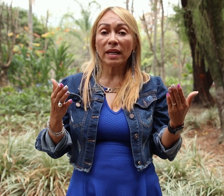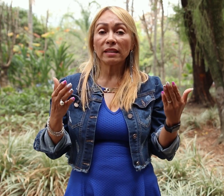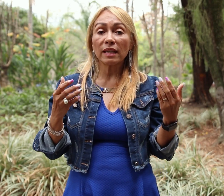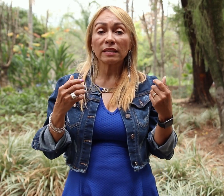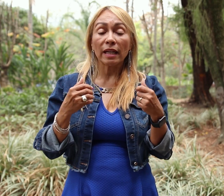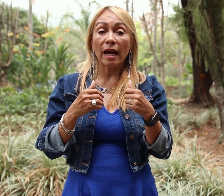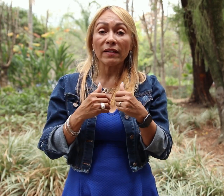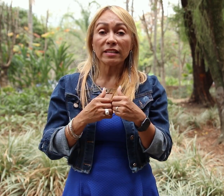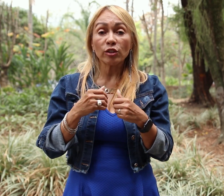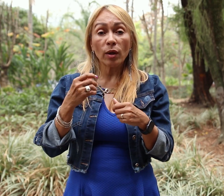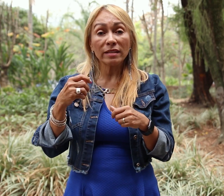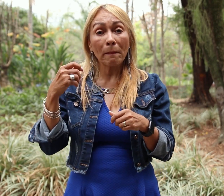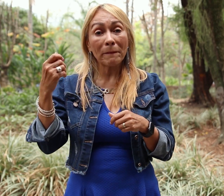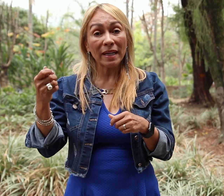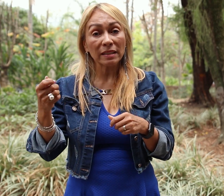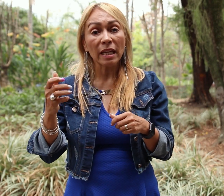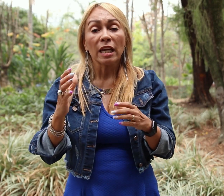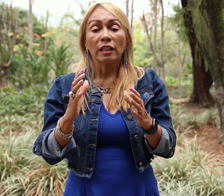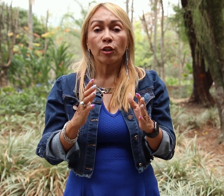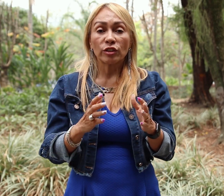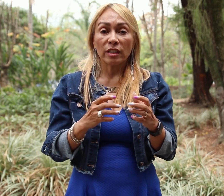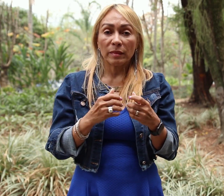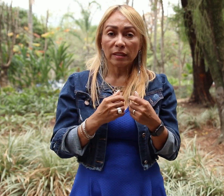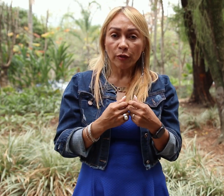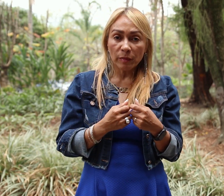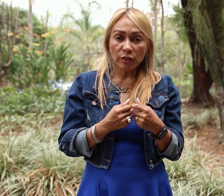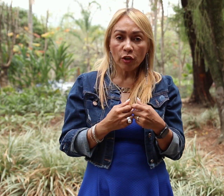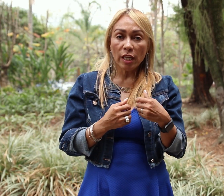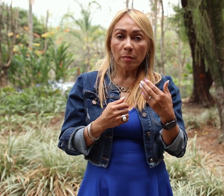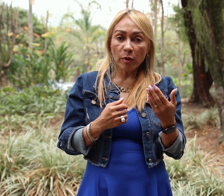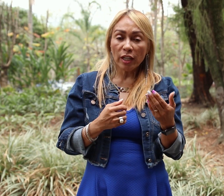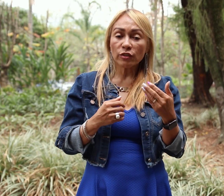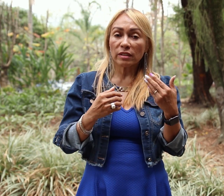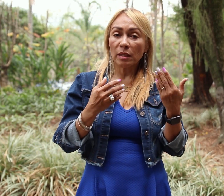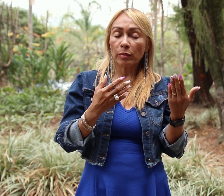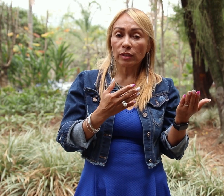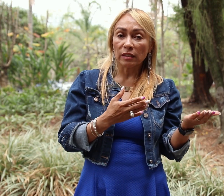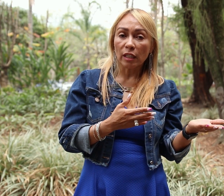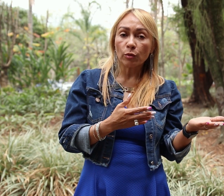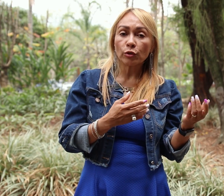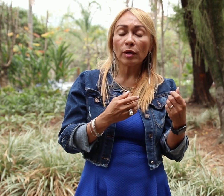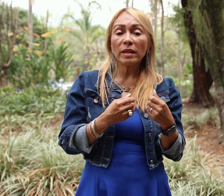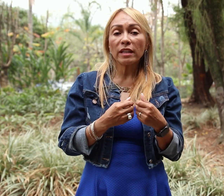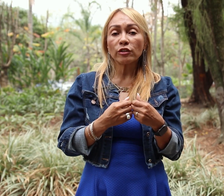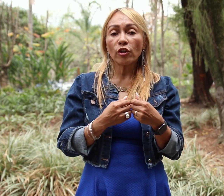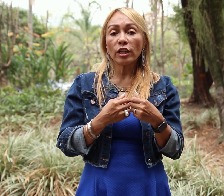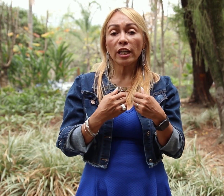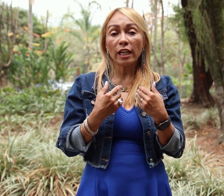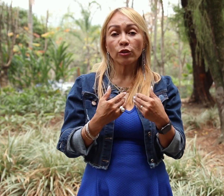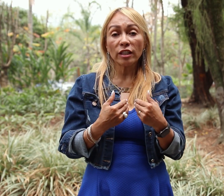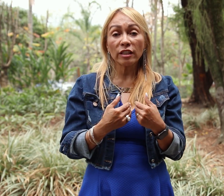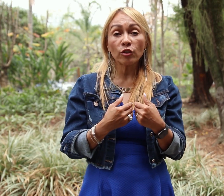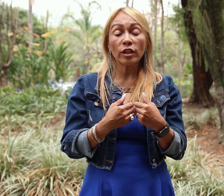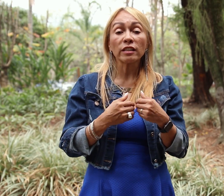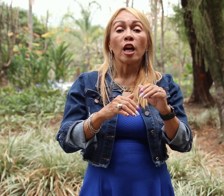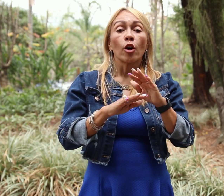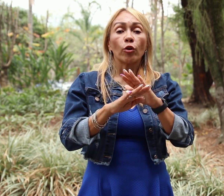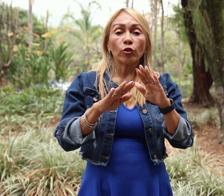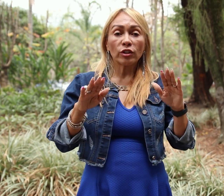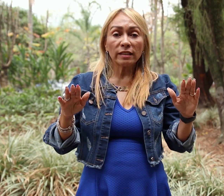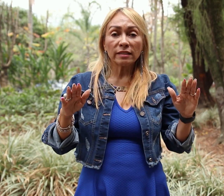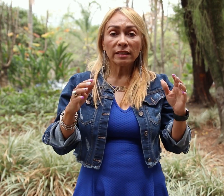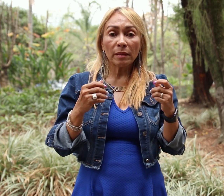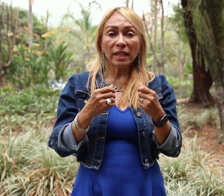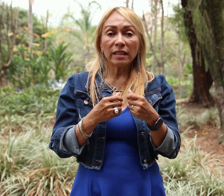estas temáticas que a veces no hacen parte de los esquemas de formación y por ello es tan importante el curso de mediación y que los asesores